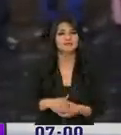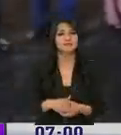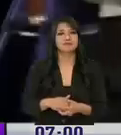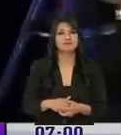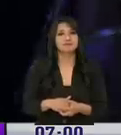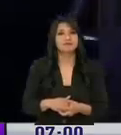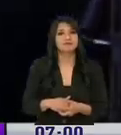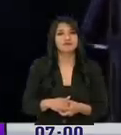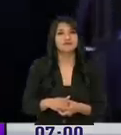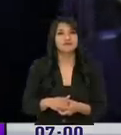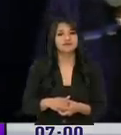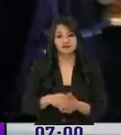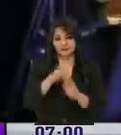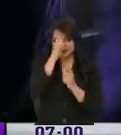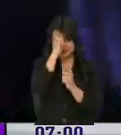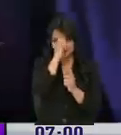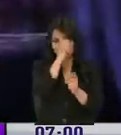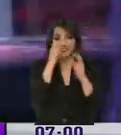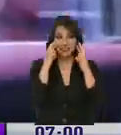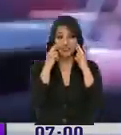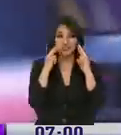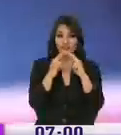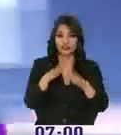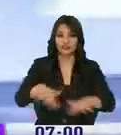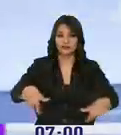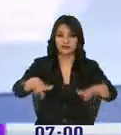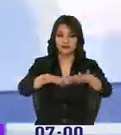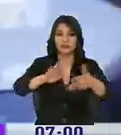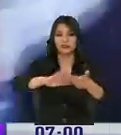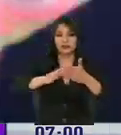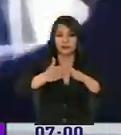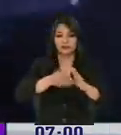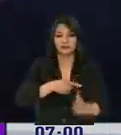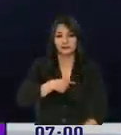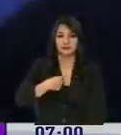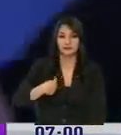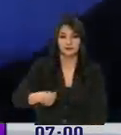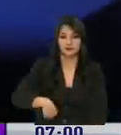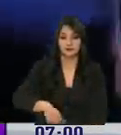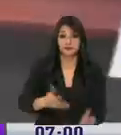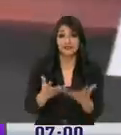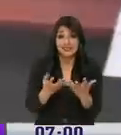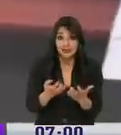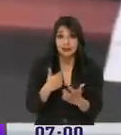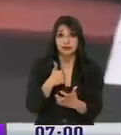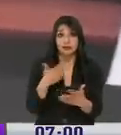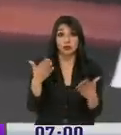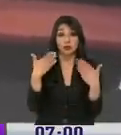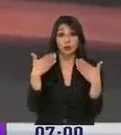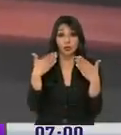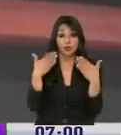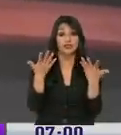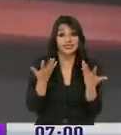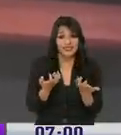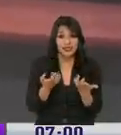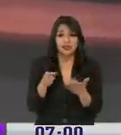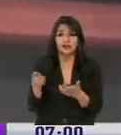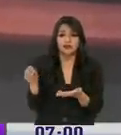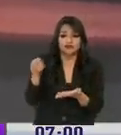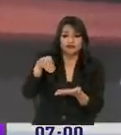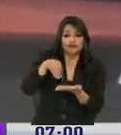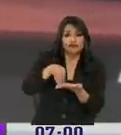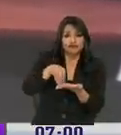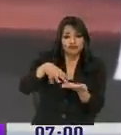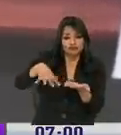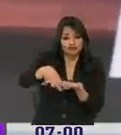donde le hizo un reconocimiento a la comunidad asiática. Queremos como guayaquileños tener un pedacito de China